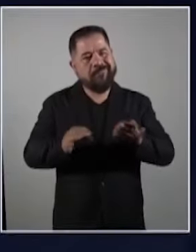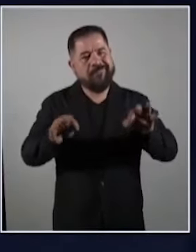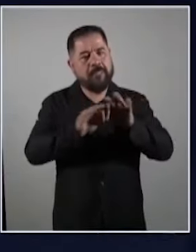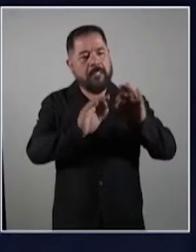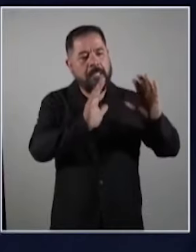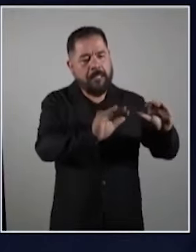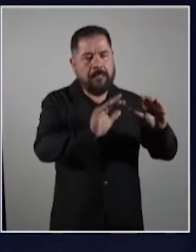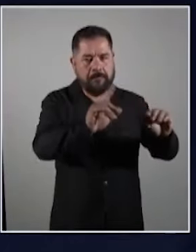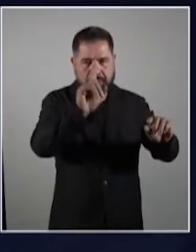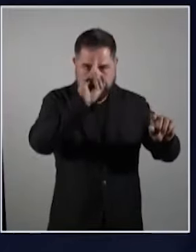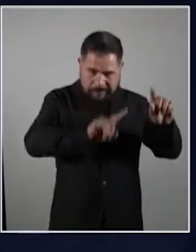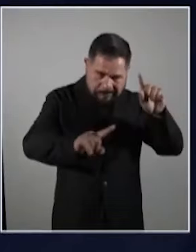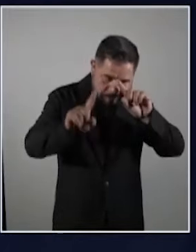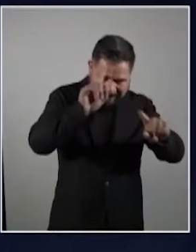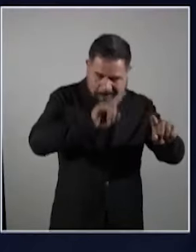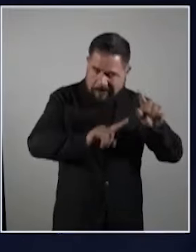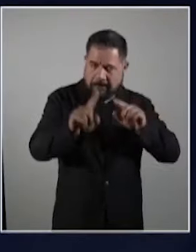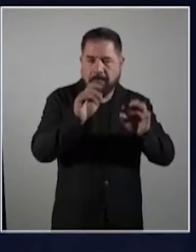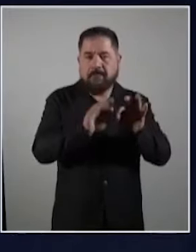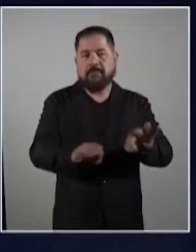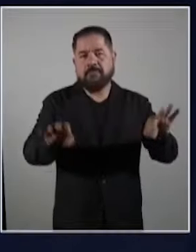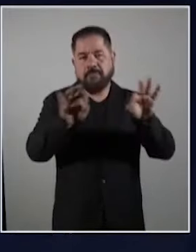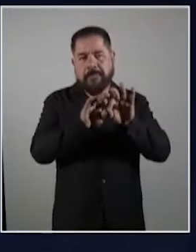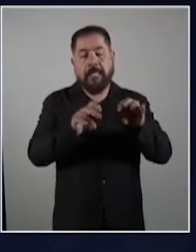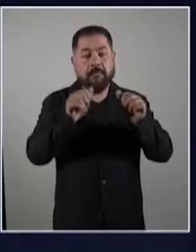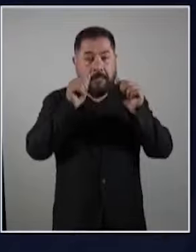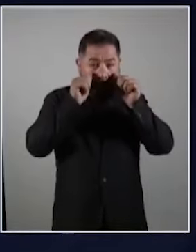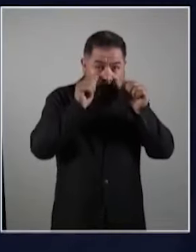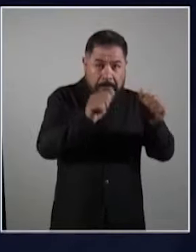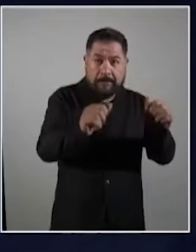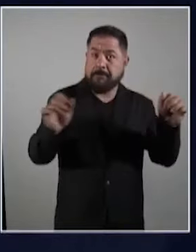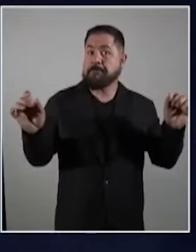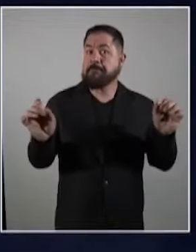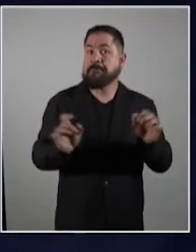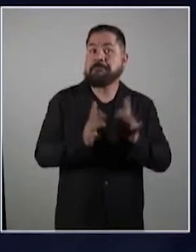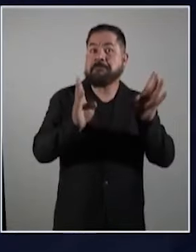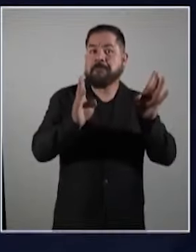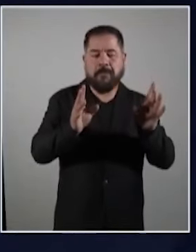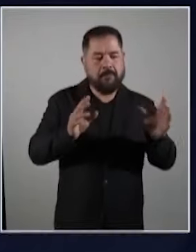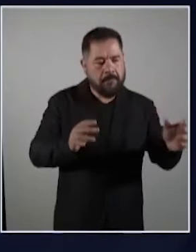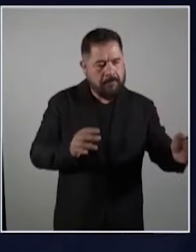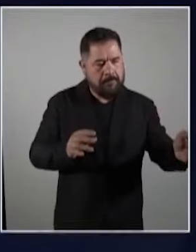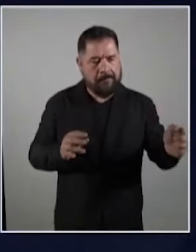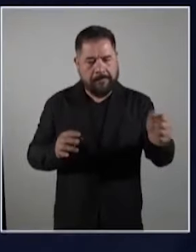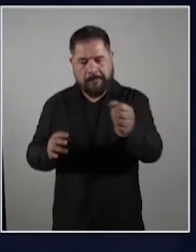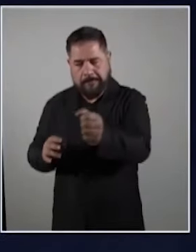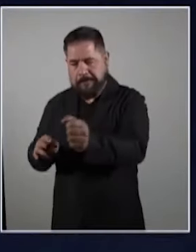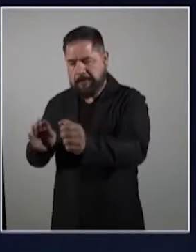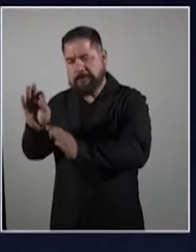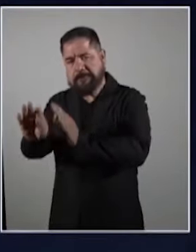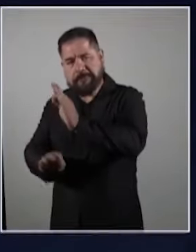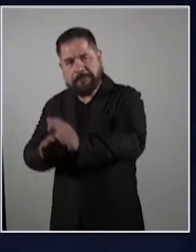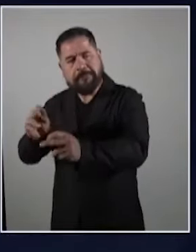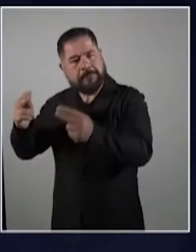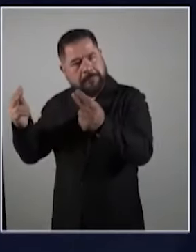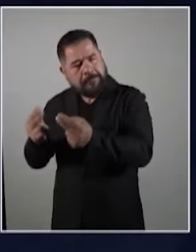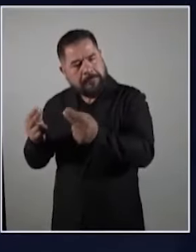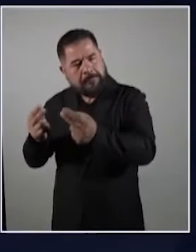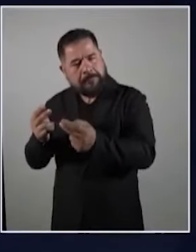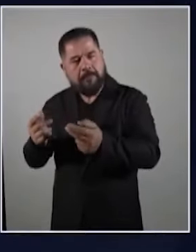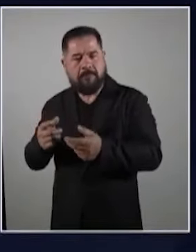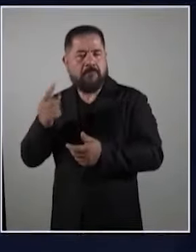orientación son fundamentales y por supuesto la atención en caso que se presente para canalizar estos casos y para darles el tratamiento necesario y